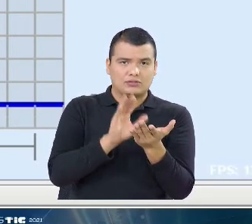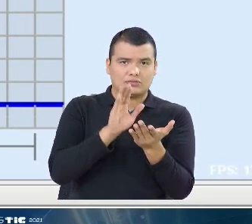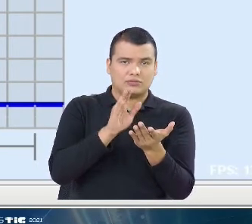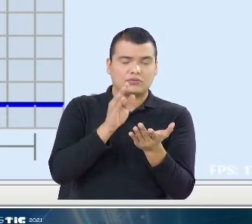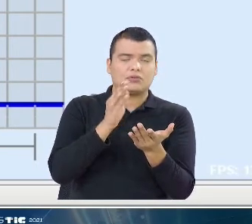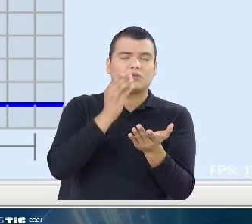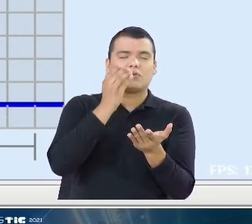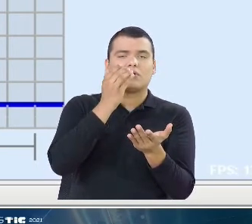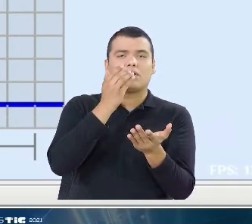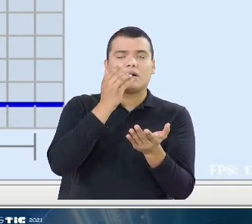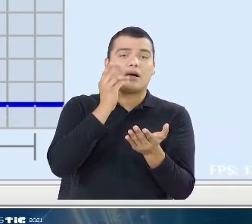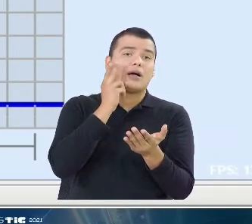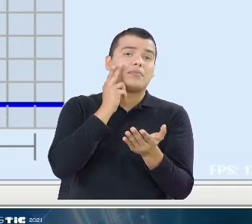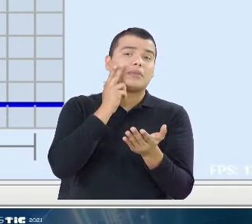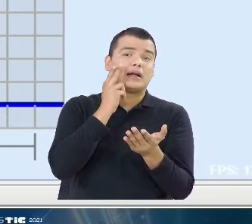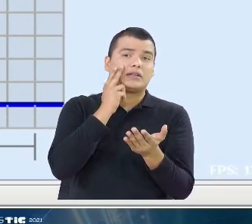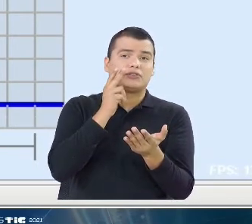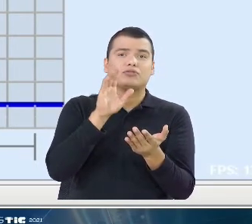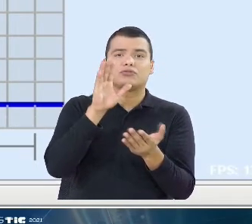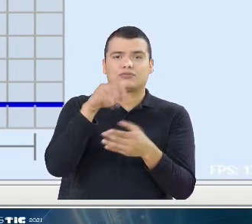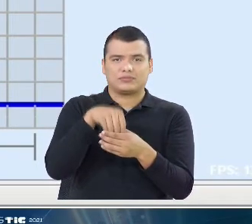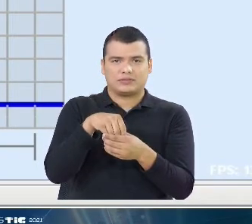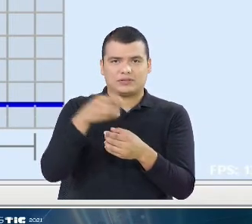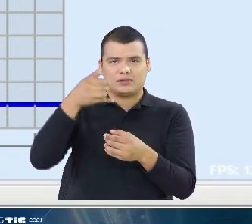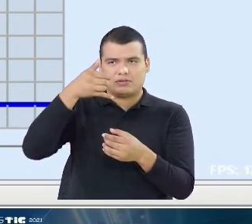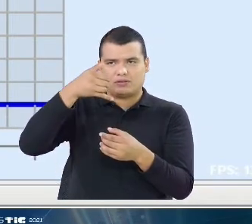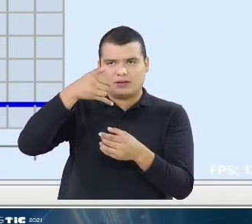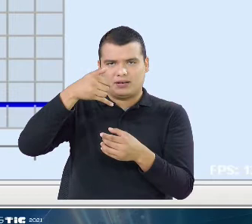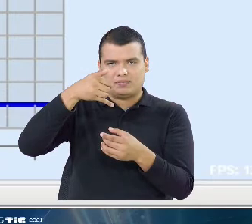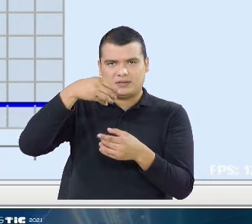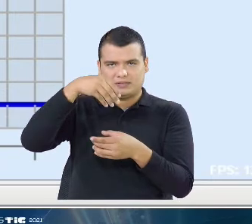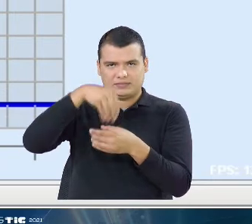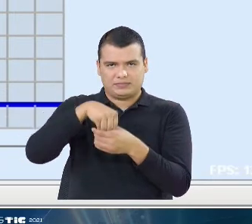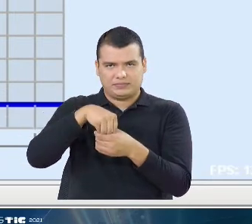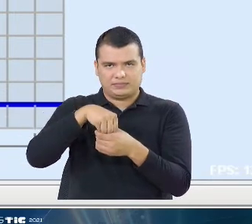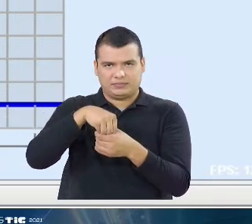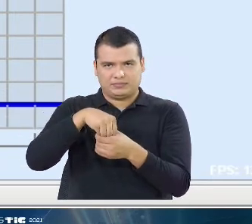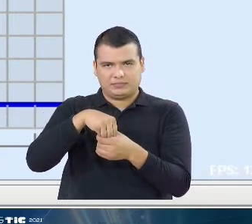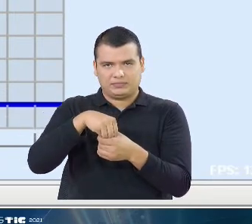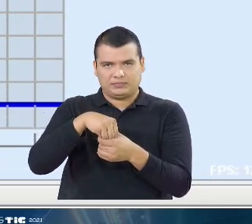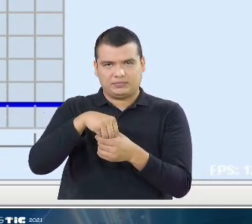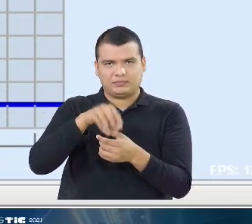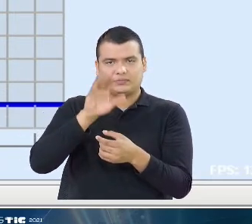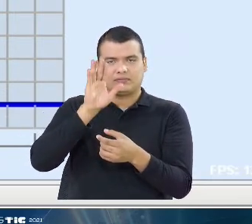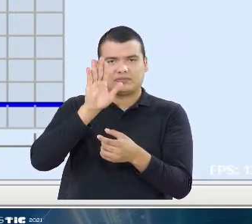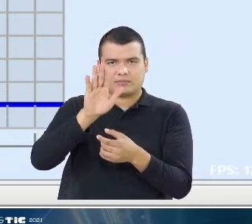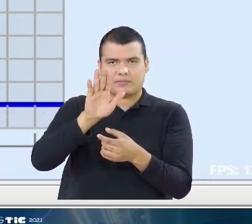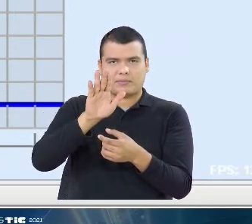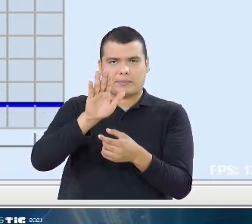ese es nuestro lapicero. Si miran aquí, en la máquina,